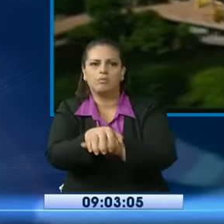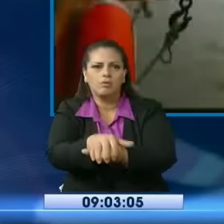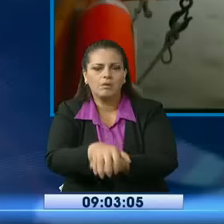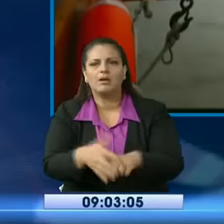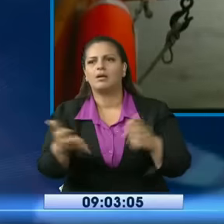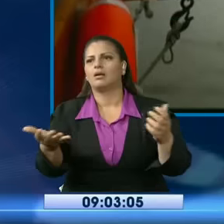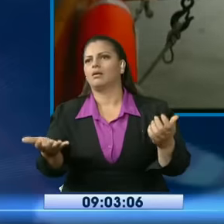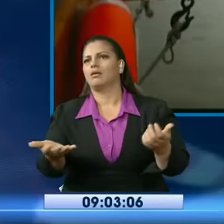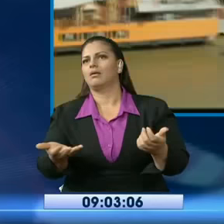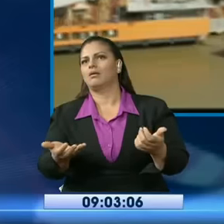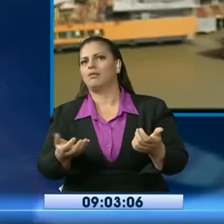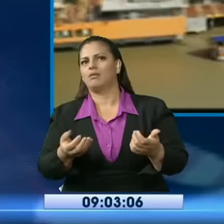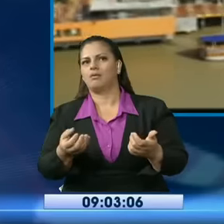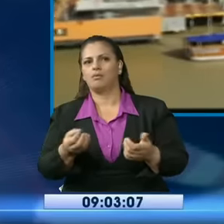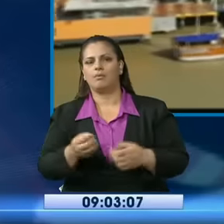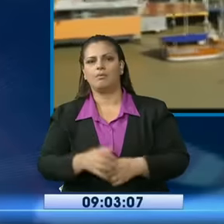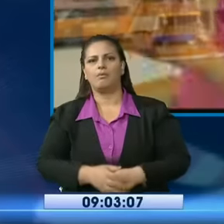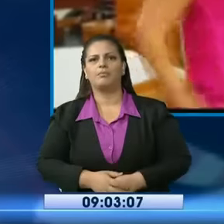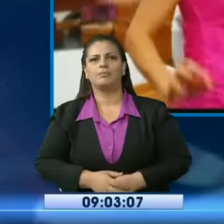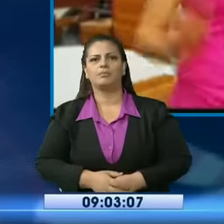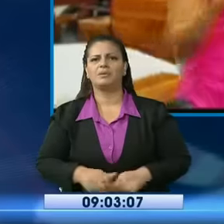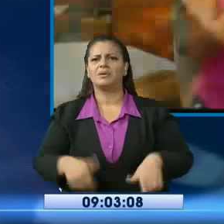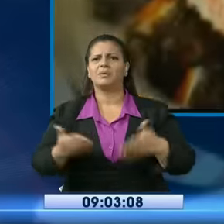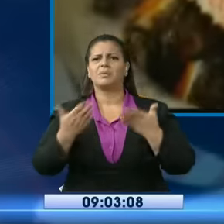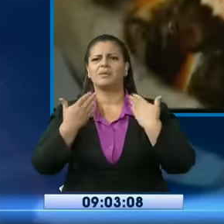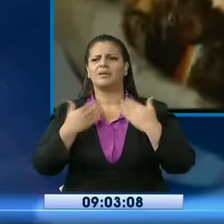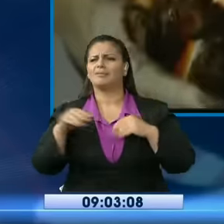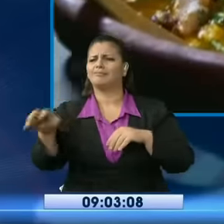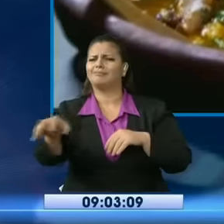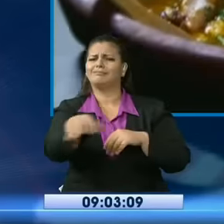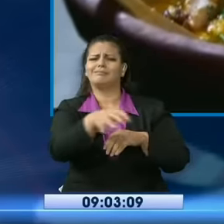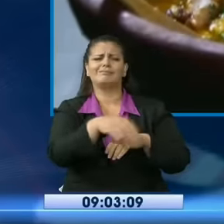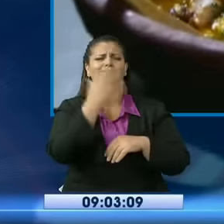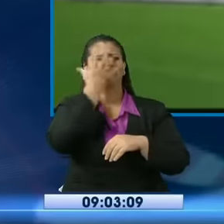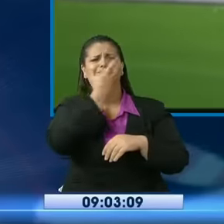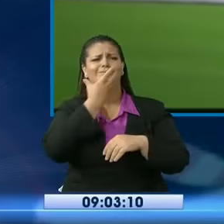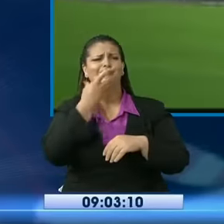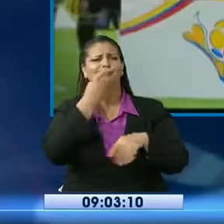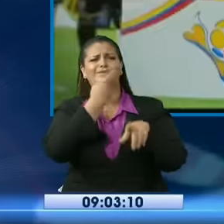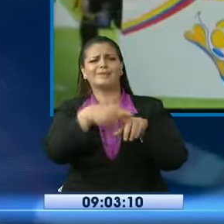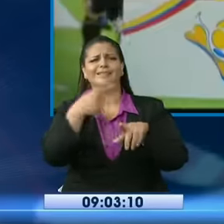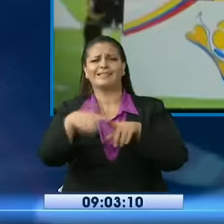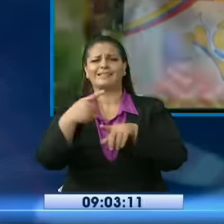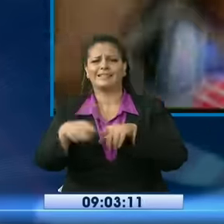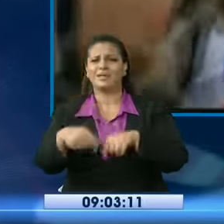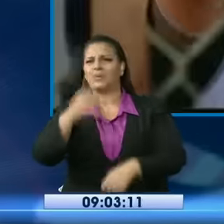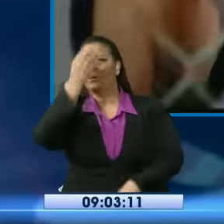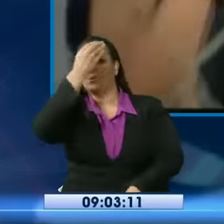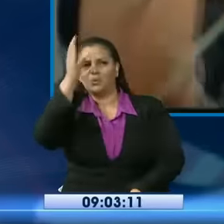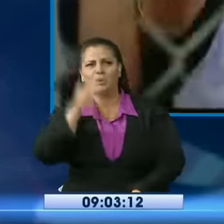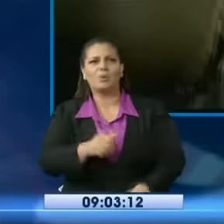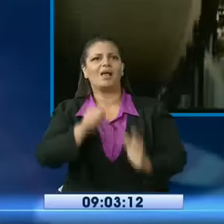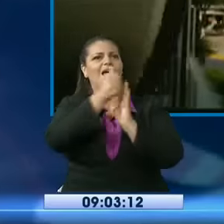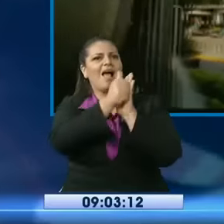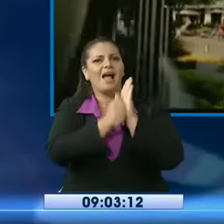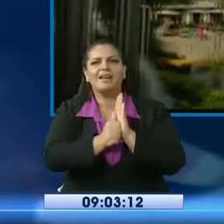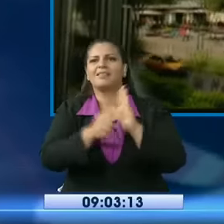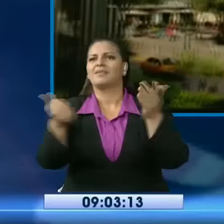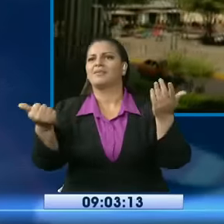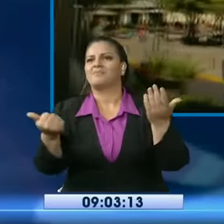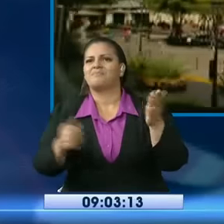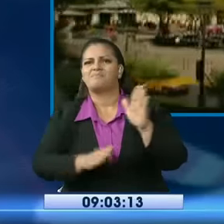tenemos en el Rodolfo Vaquerizo, ¿verdad? Guayaquil es multidiversa, Hugo. Guayaquil es multidiversa, somos cultura, arte, progreso, negocios